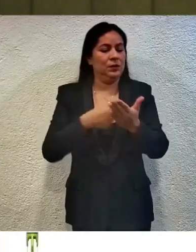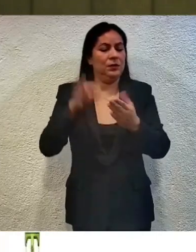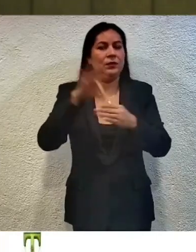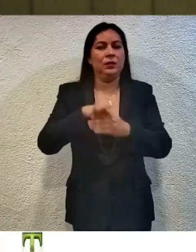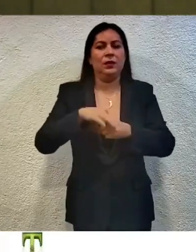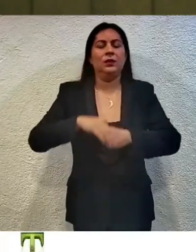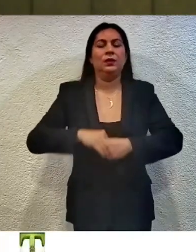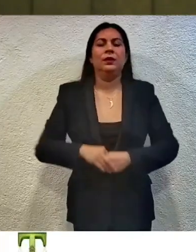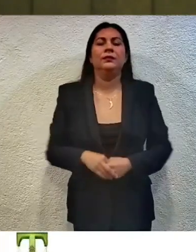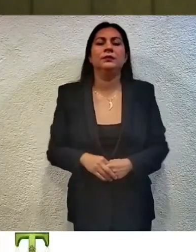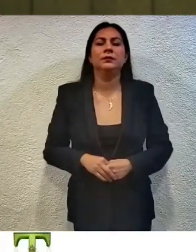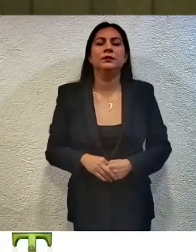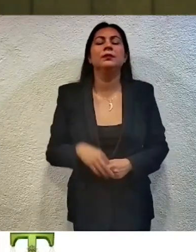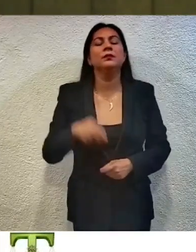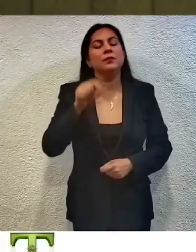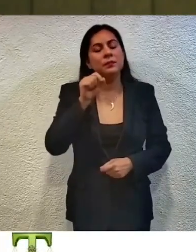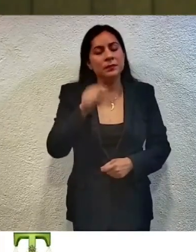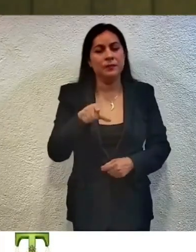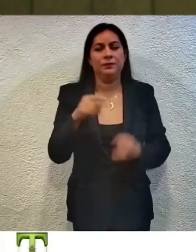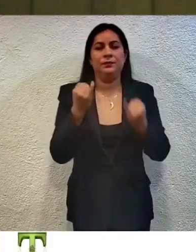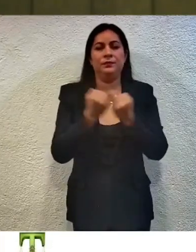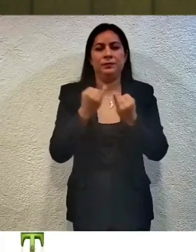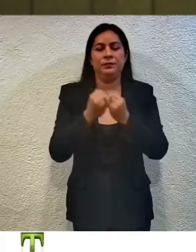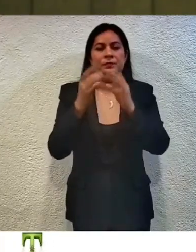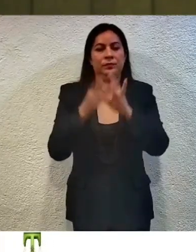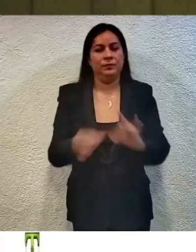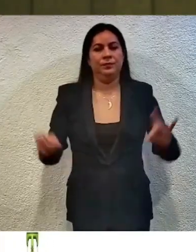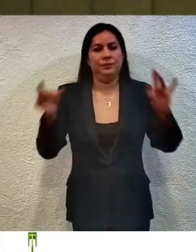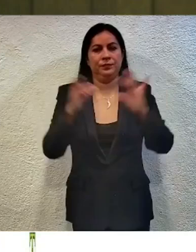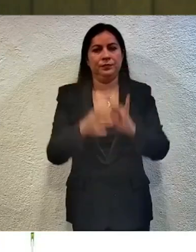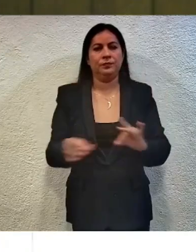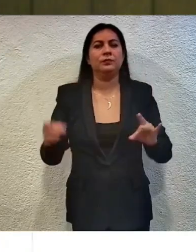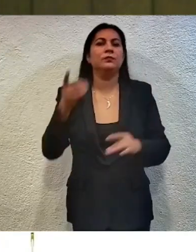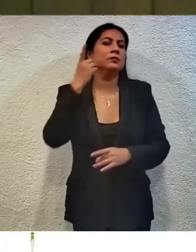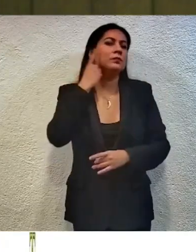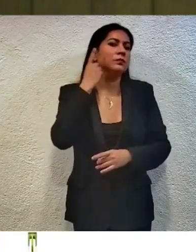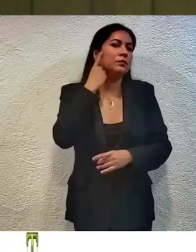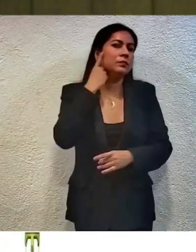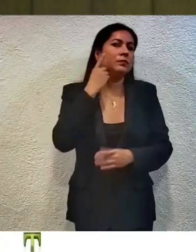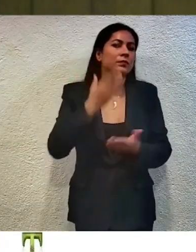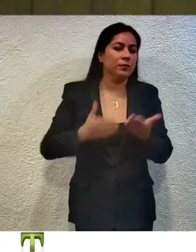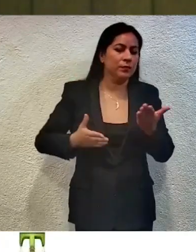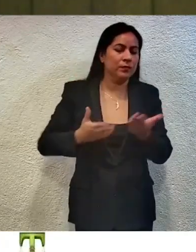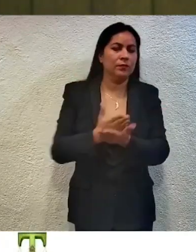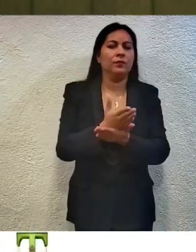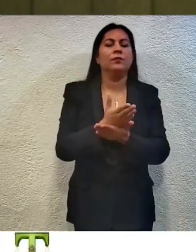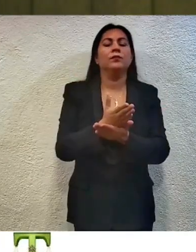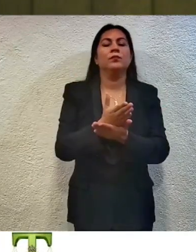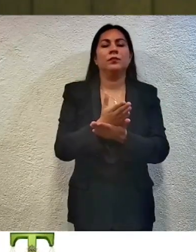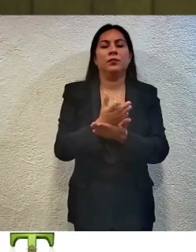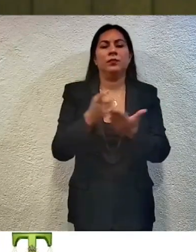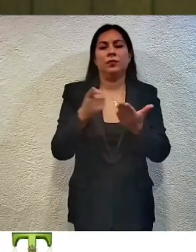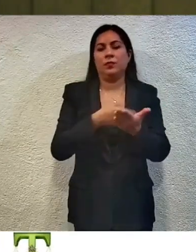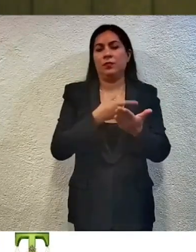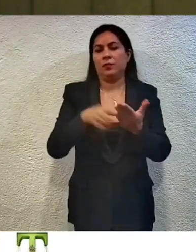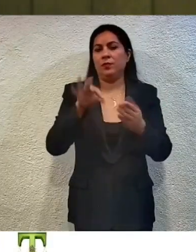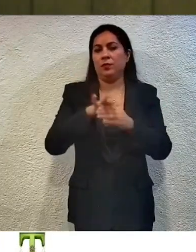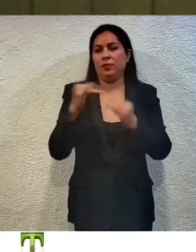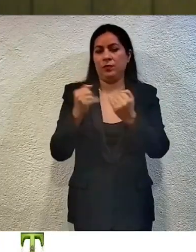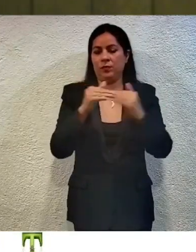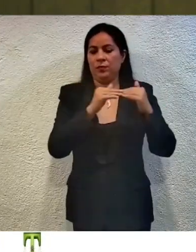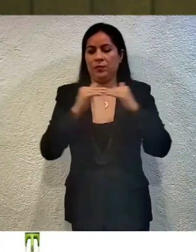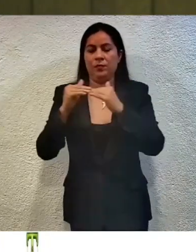Electorales. Asimismo, precisa que un diputado, por el principio de representación